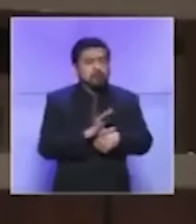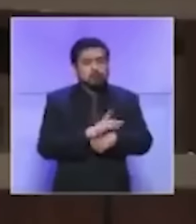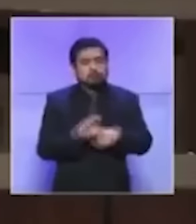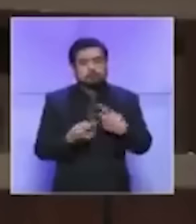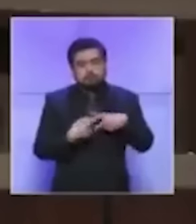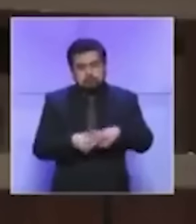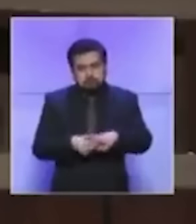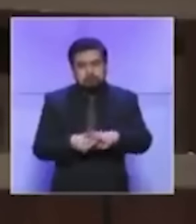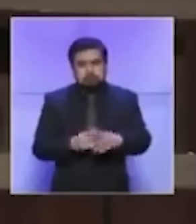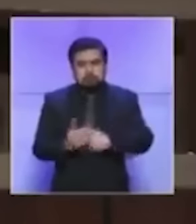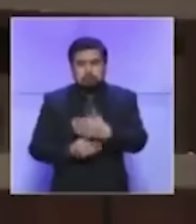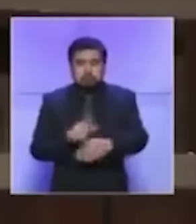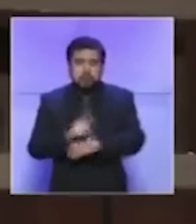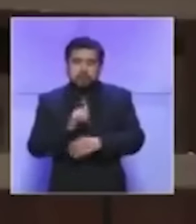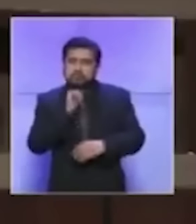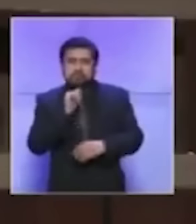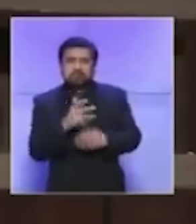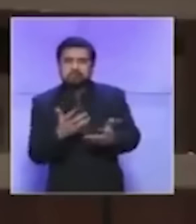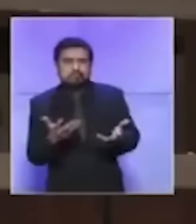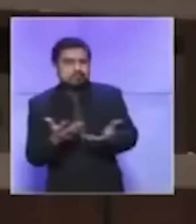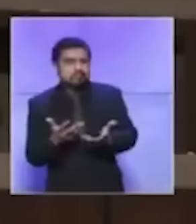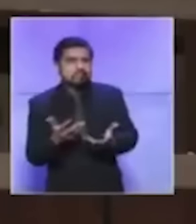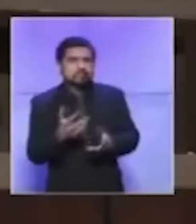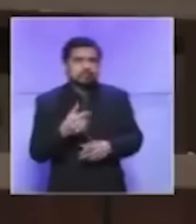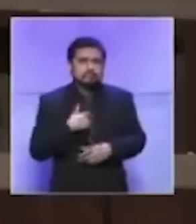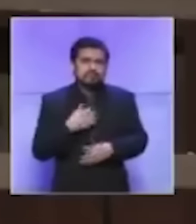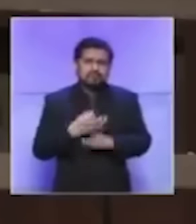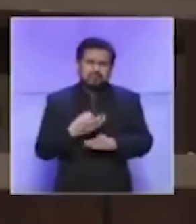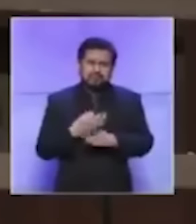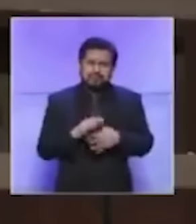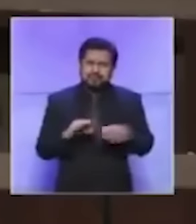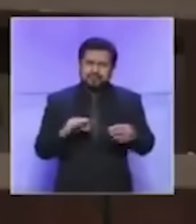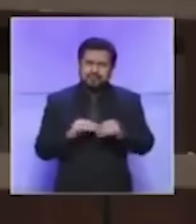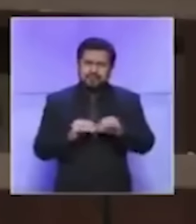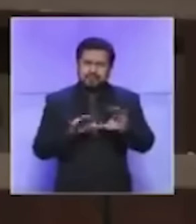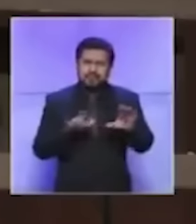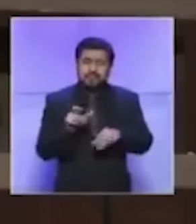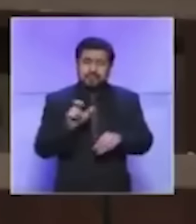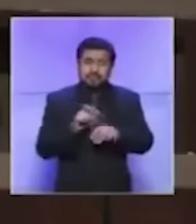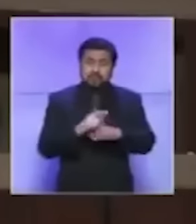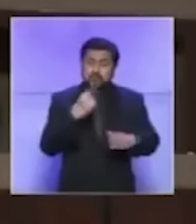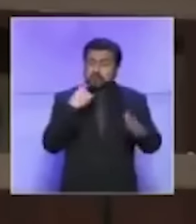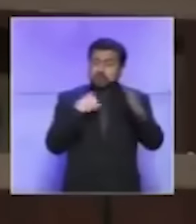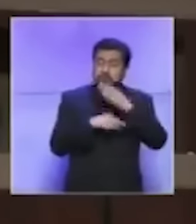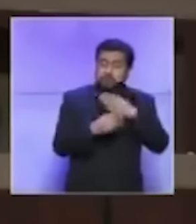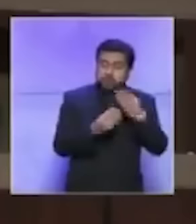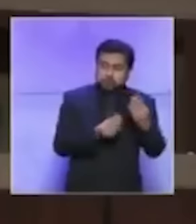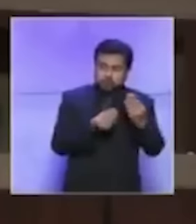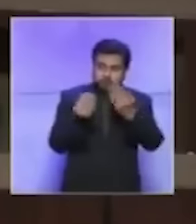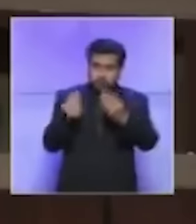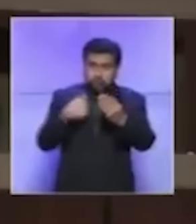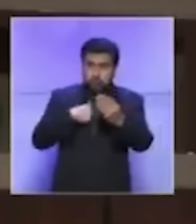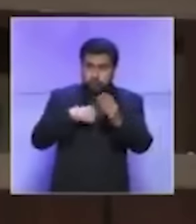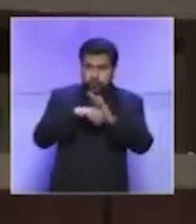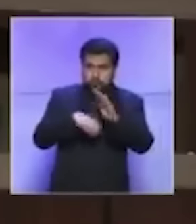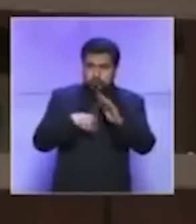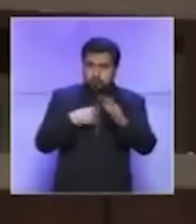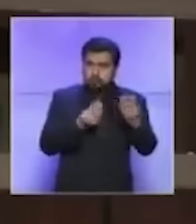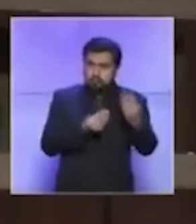Sin embargo, no se lleva a cabo, ¿no? Y quiero ser claro, cualquier parte denunciada debe proporcionar